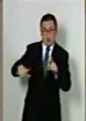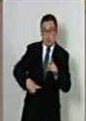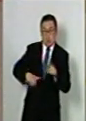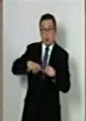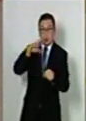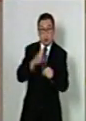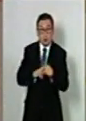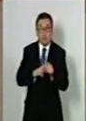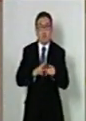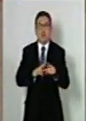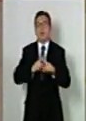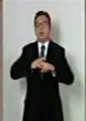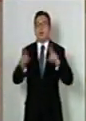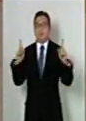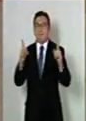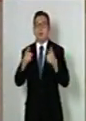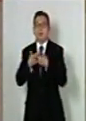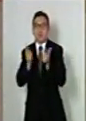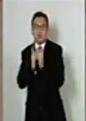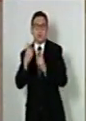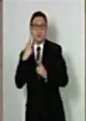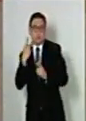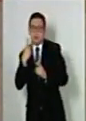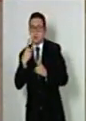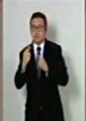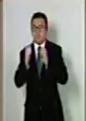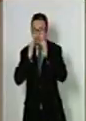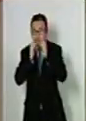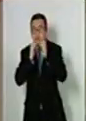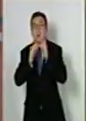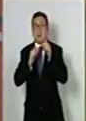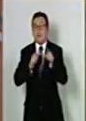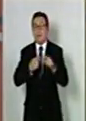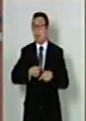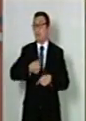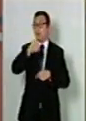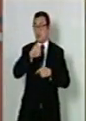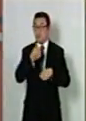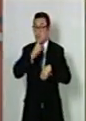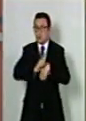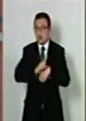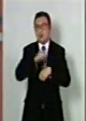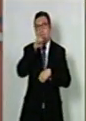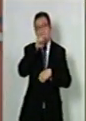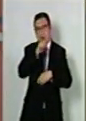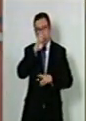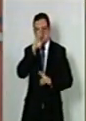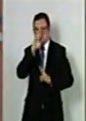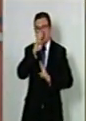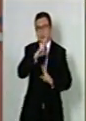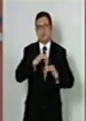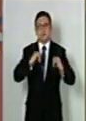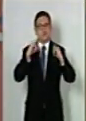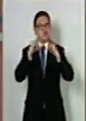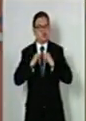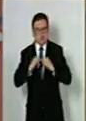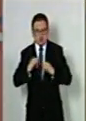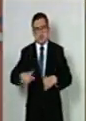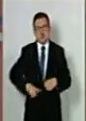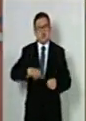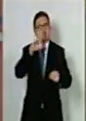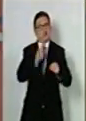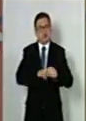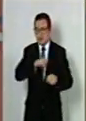partido, pero desde el primer día y hasta la fecha le ofrezco lealtad a la institución de gobernador,